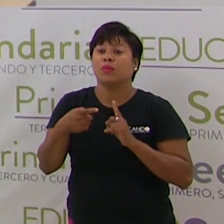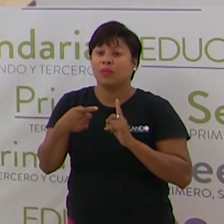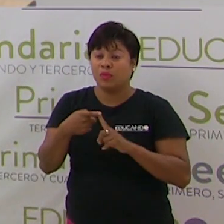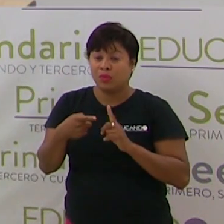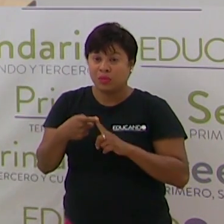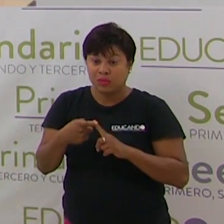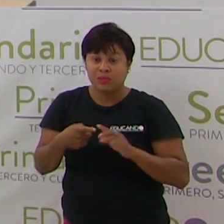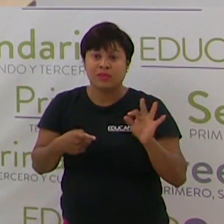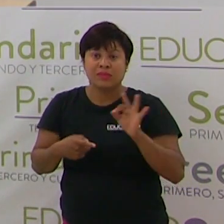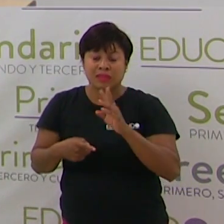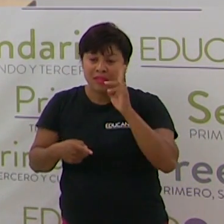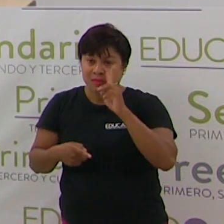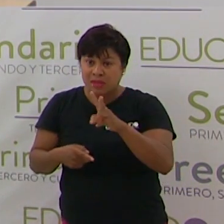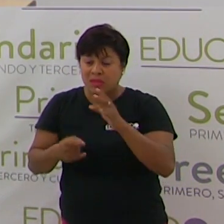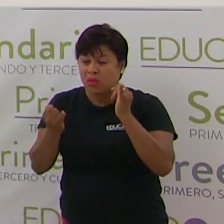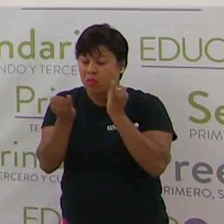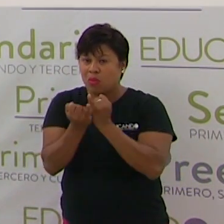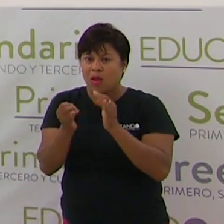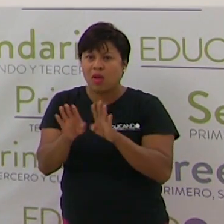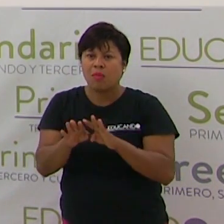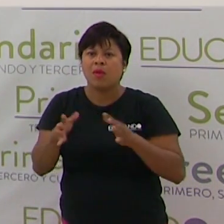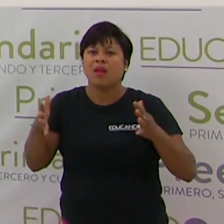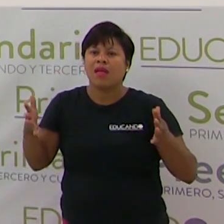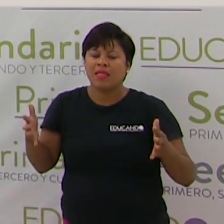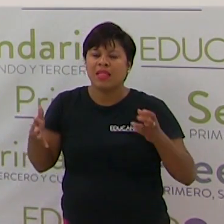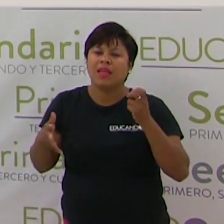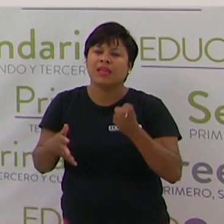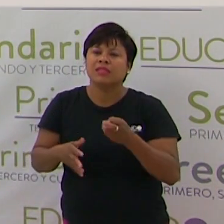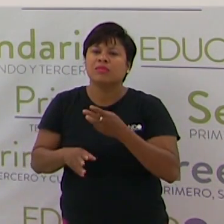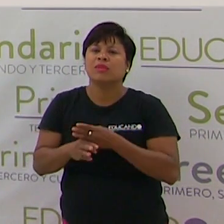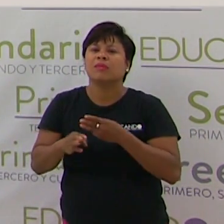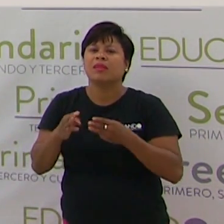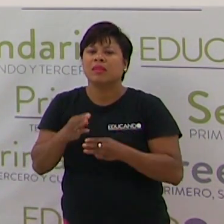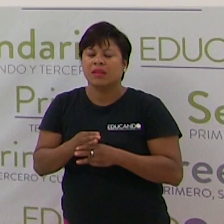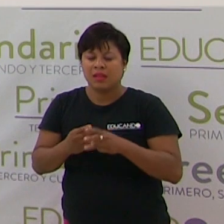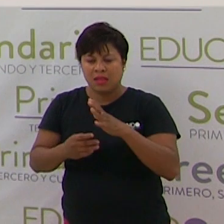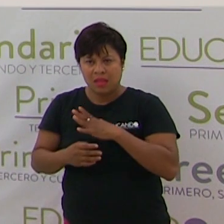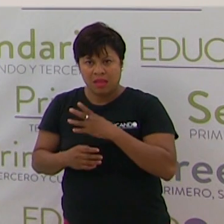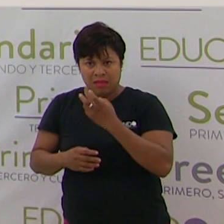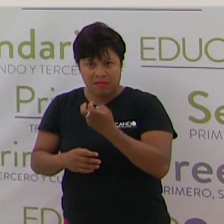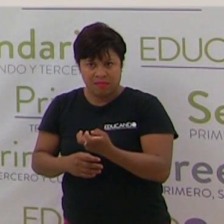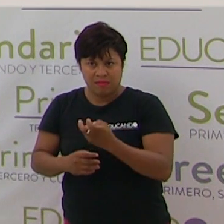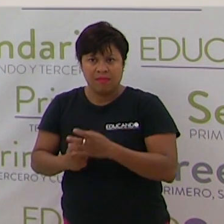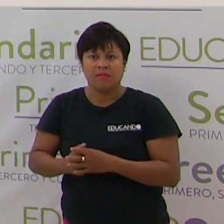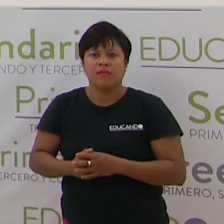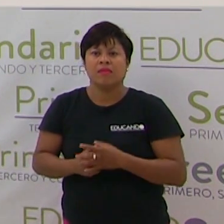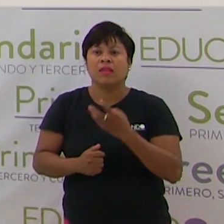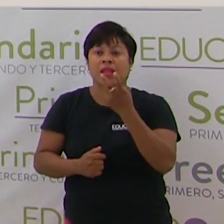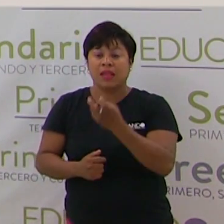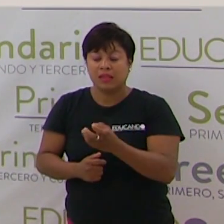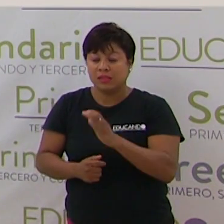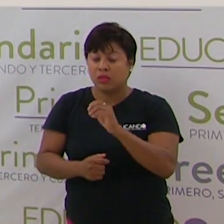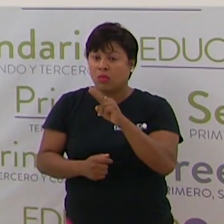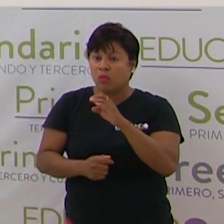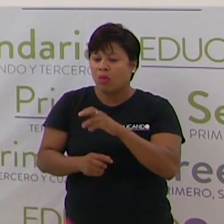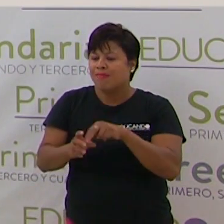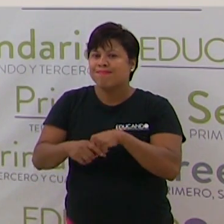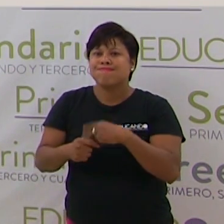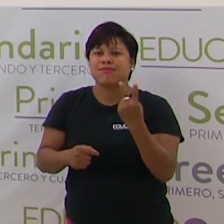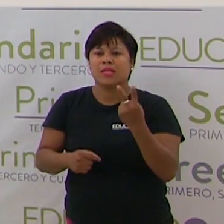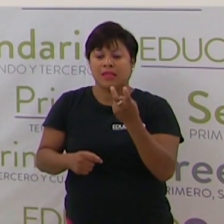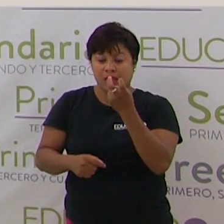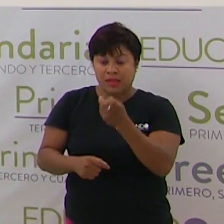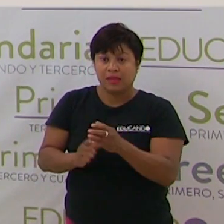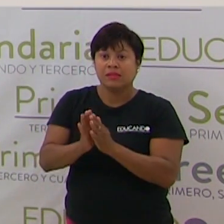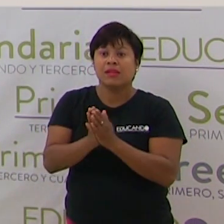se vean casi igual de grandes, es por el material del cual están hechos. Este cubo es hueco, este